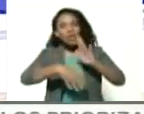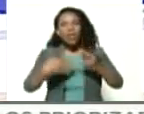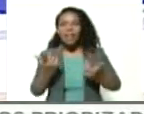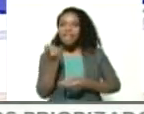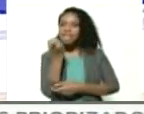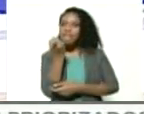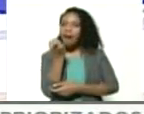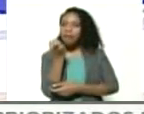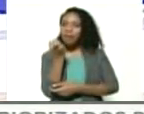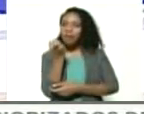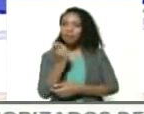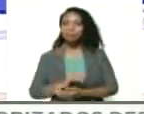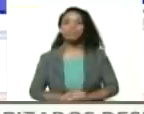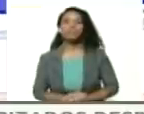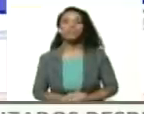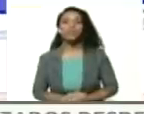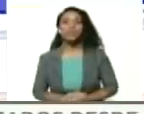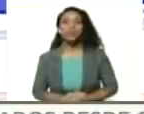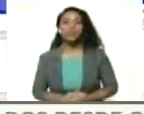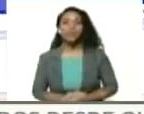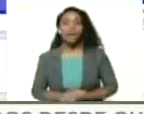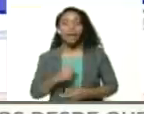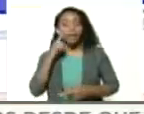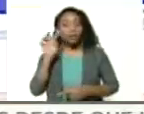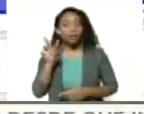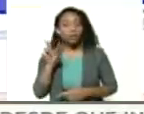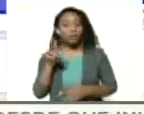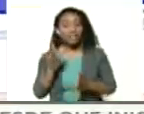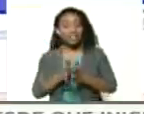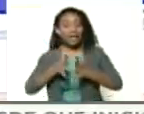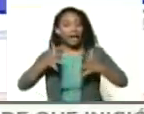falta. Rubén Hernández, ese gran